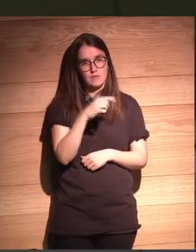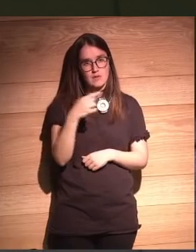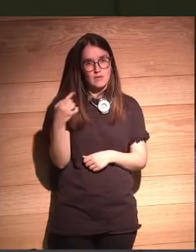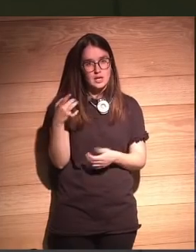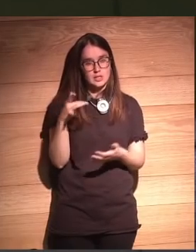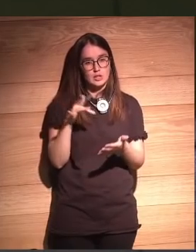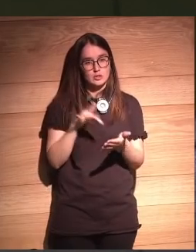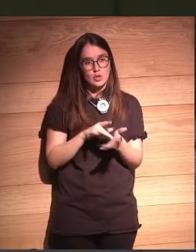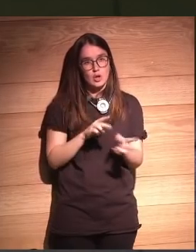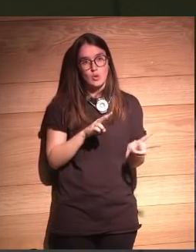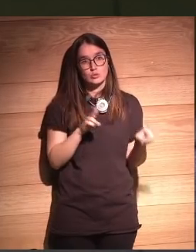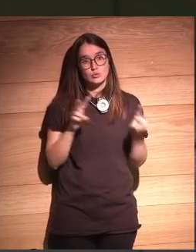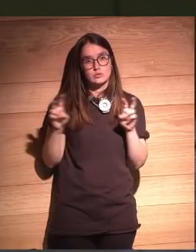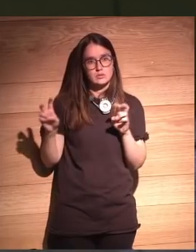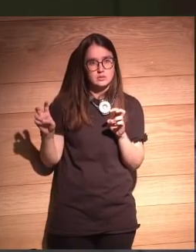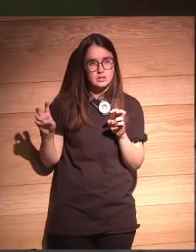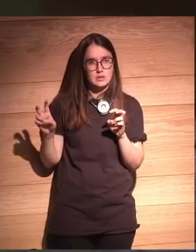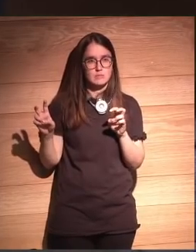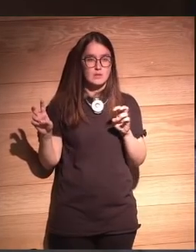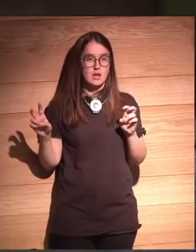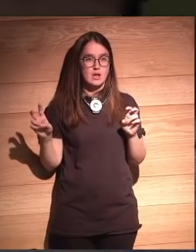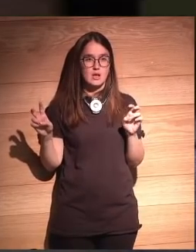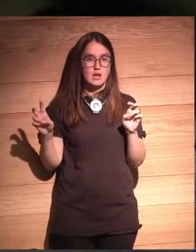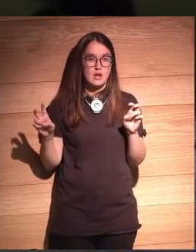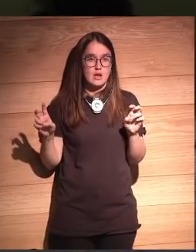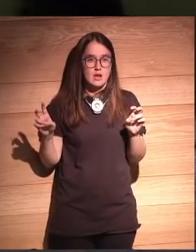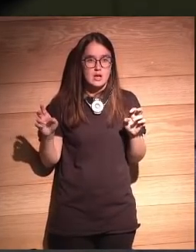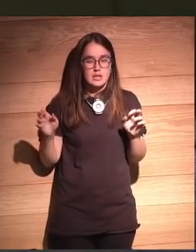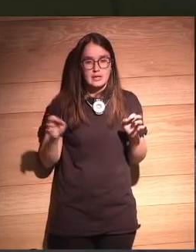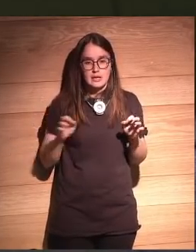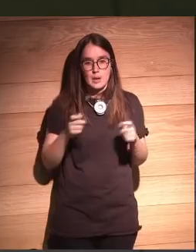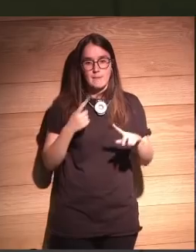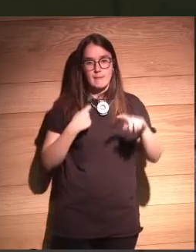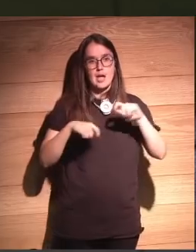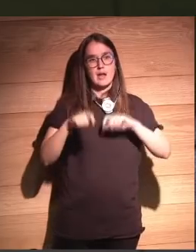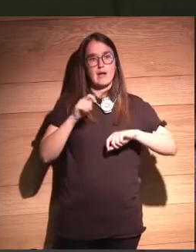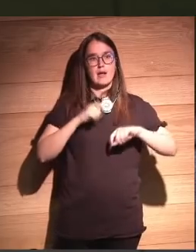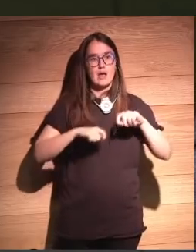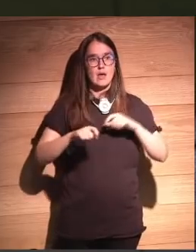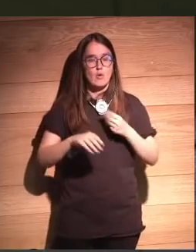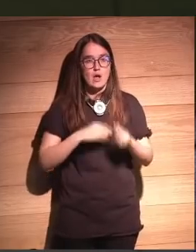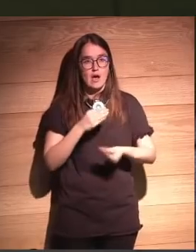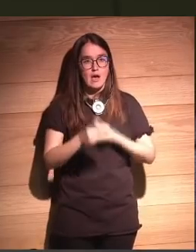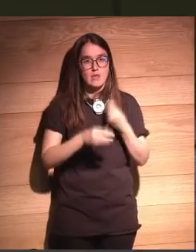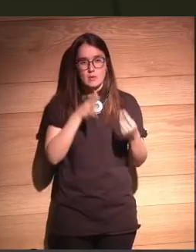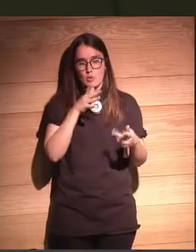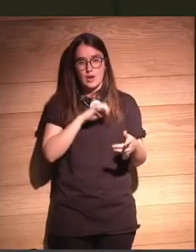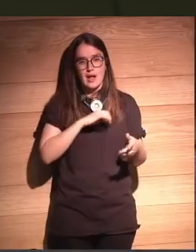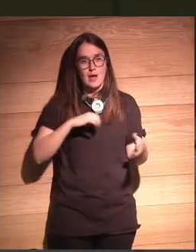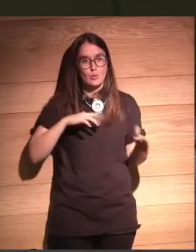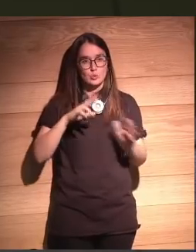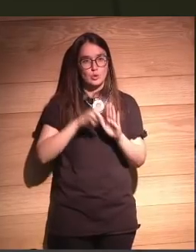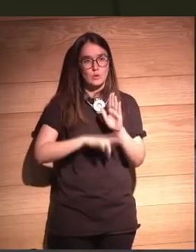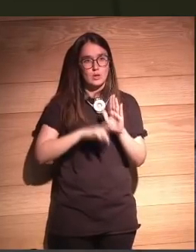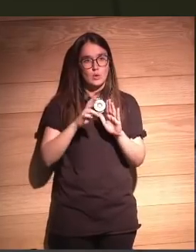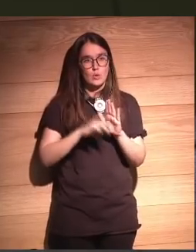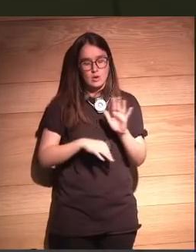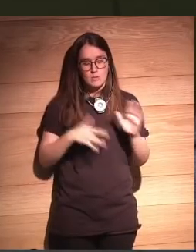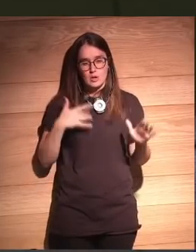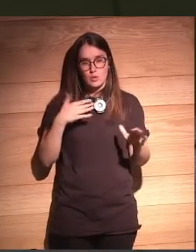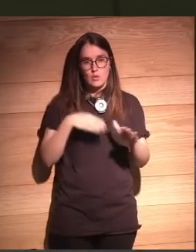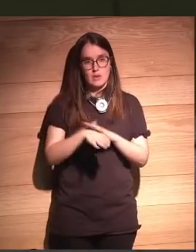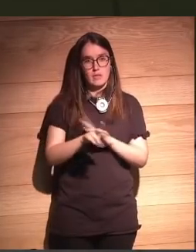es una cuestión que está encima de la mesa y que el propio mercado hace porque se autorregula, que no uno